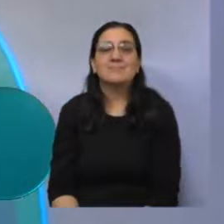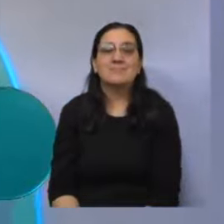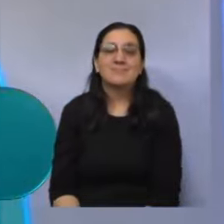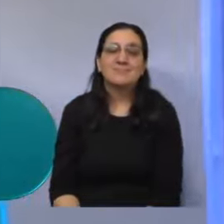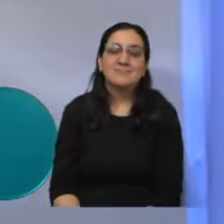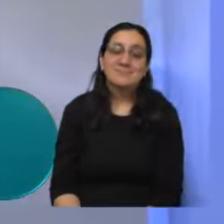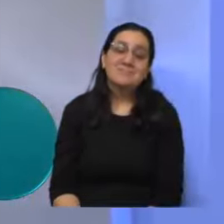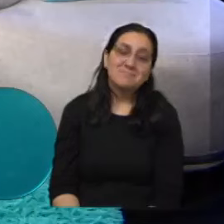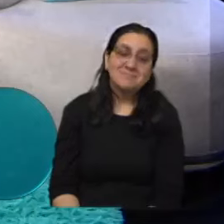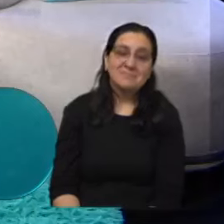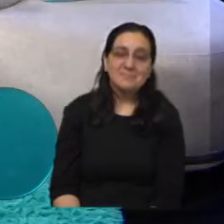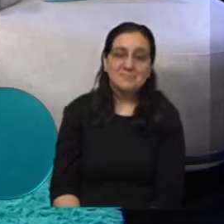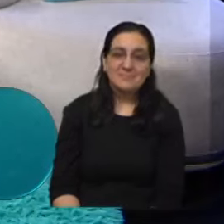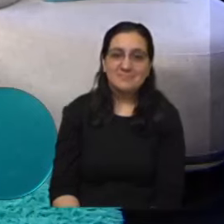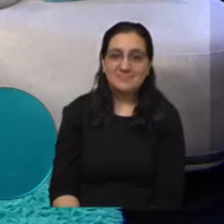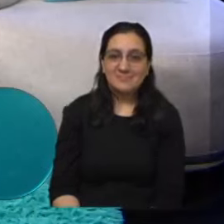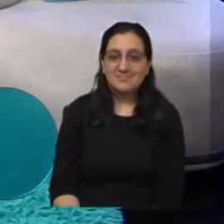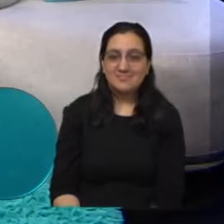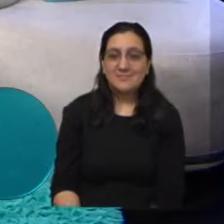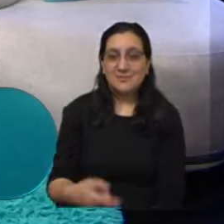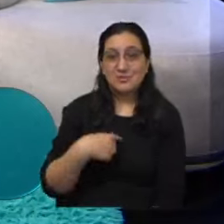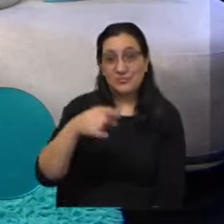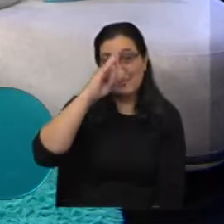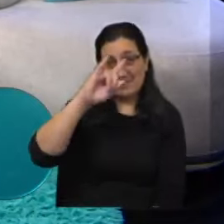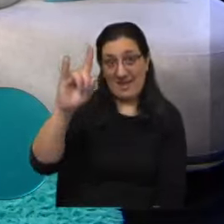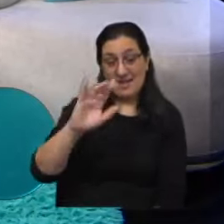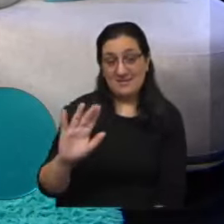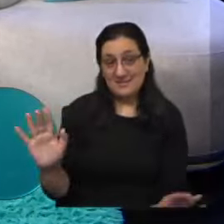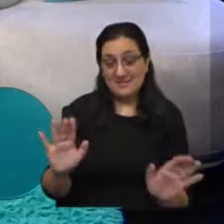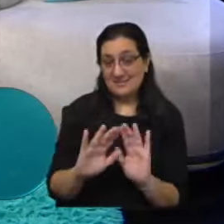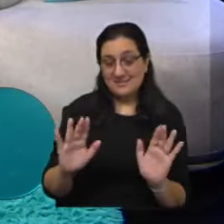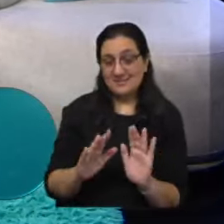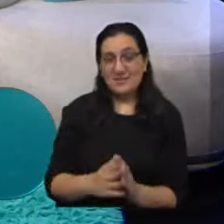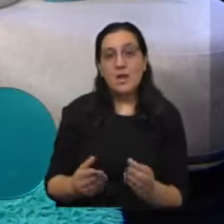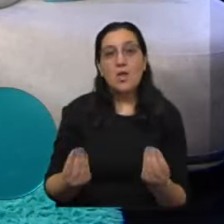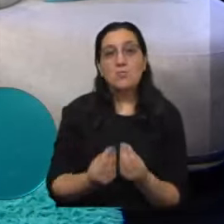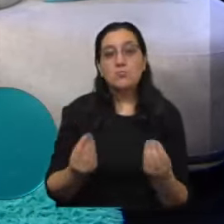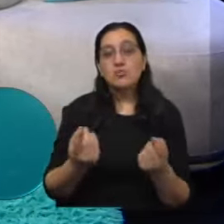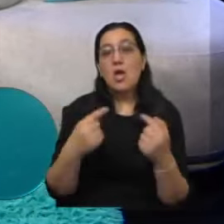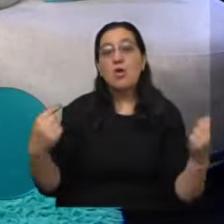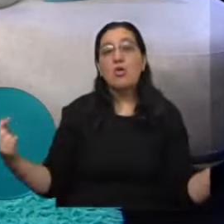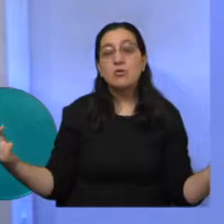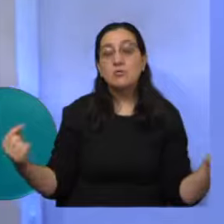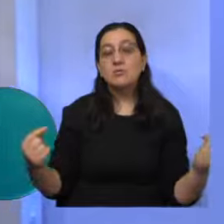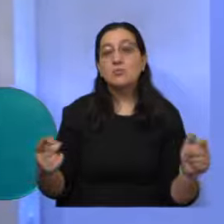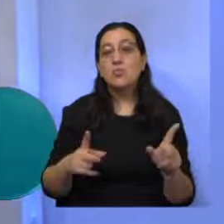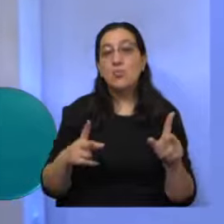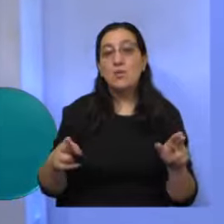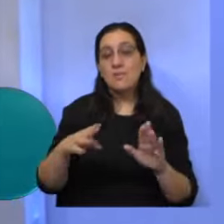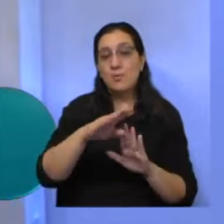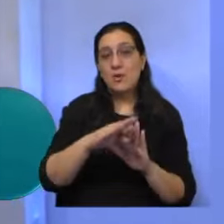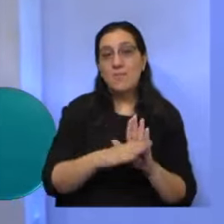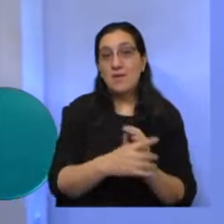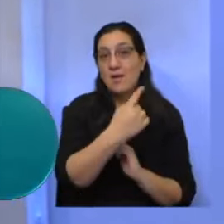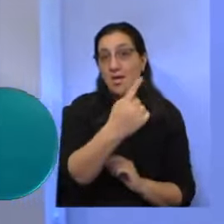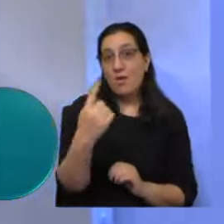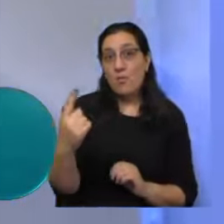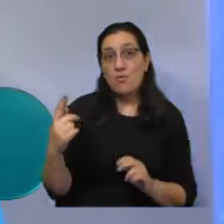Está bien, bueno, está bien. Soy acá fatal no en eso, soy fatal. Y varias cosas que nos iremos soltando durante el programa y cada uno irá diciendo que es